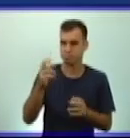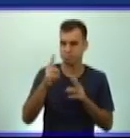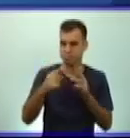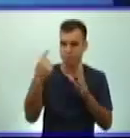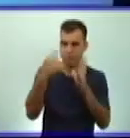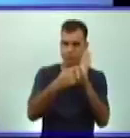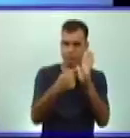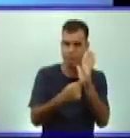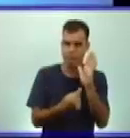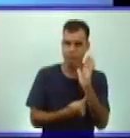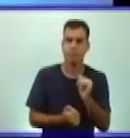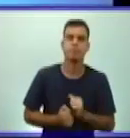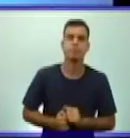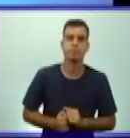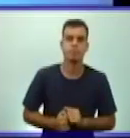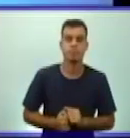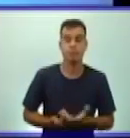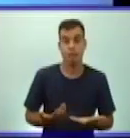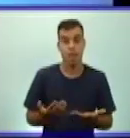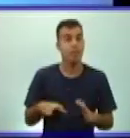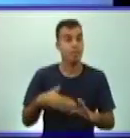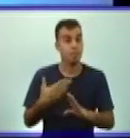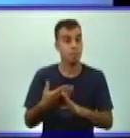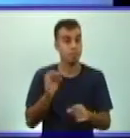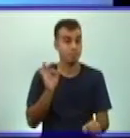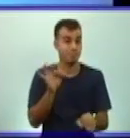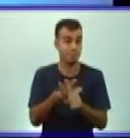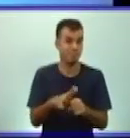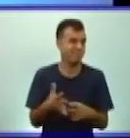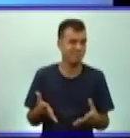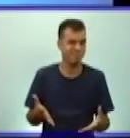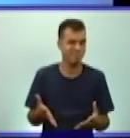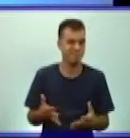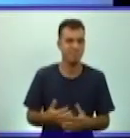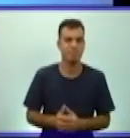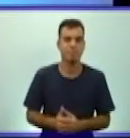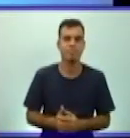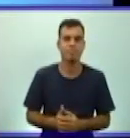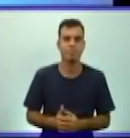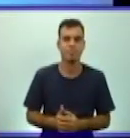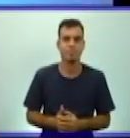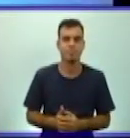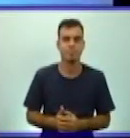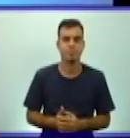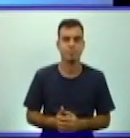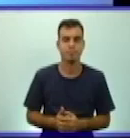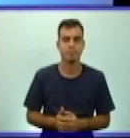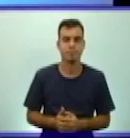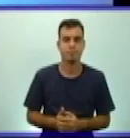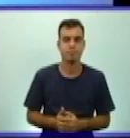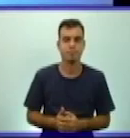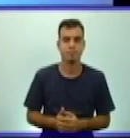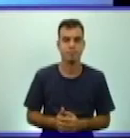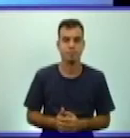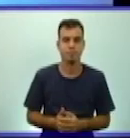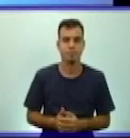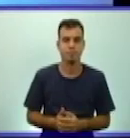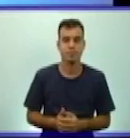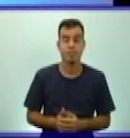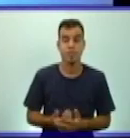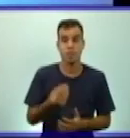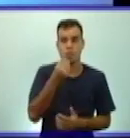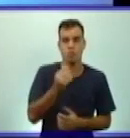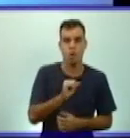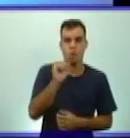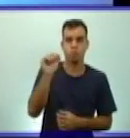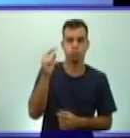estos objetivos para luego entonces ver finalmente o comprobar si realmente nosotros vencimos cada uno de estos